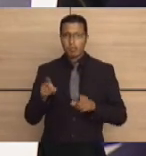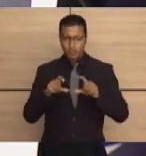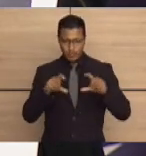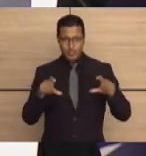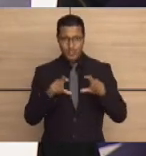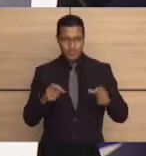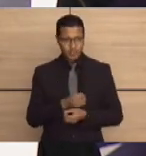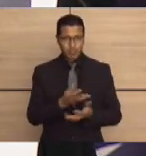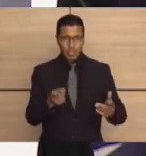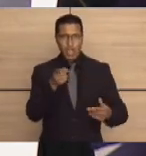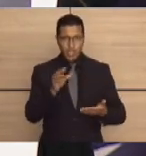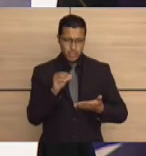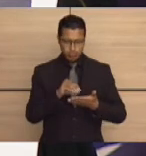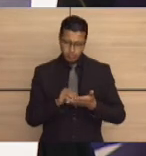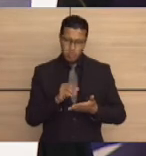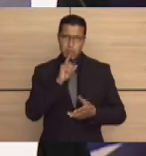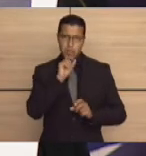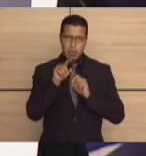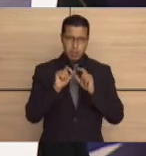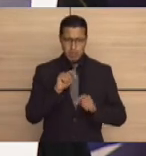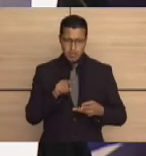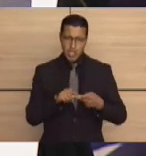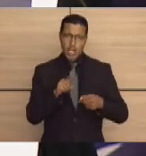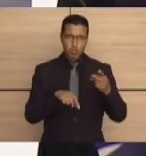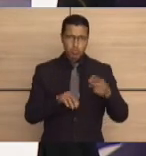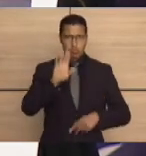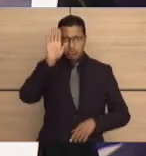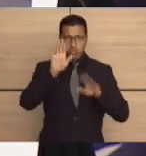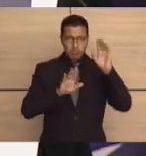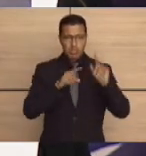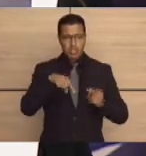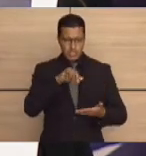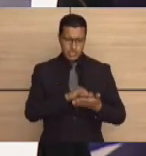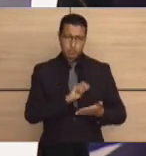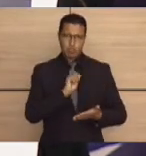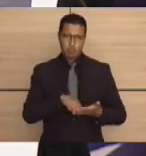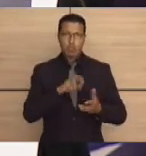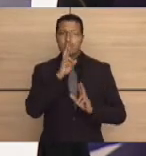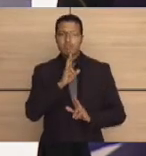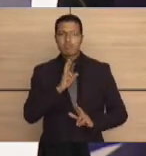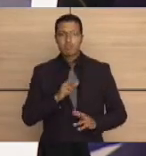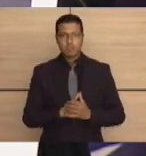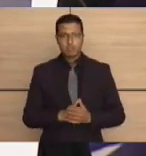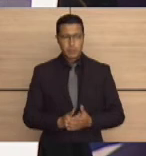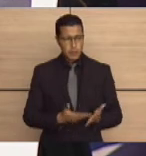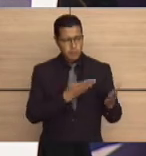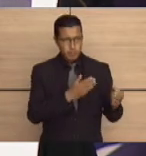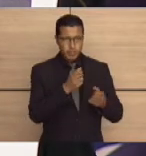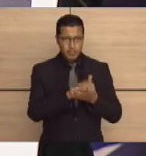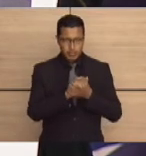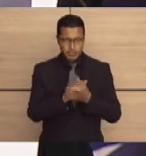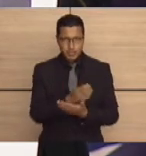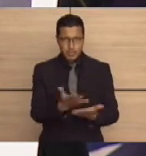podrán formular unas preguntas. Algunas podrán ser respondidas al final del espacio. Juliana, por favor, salude al